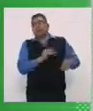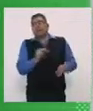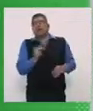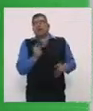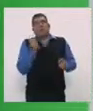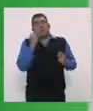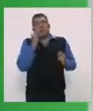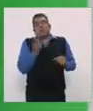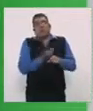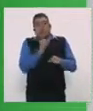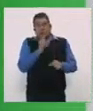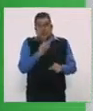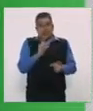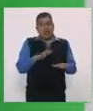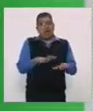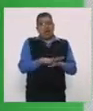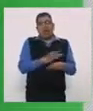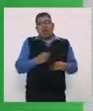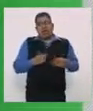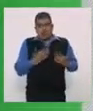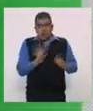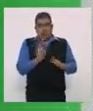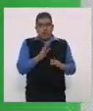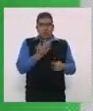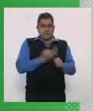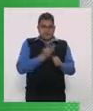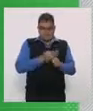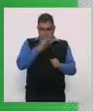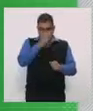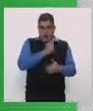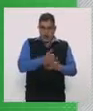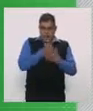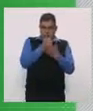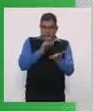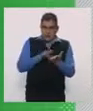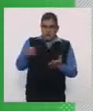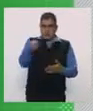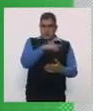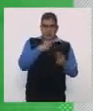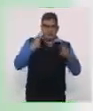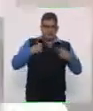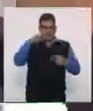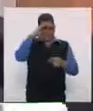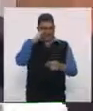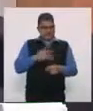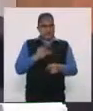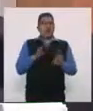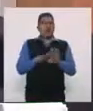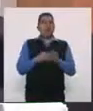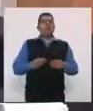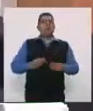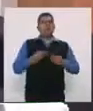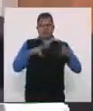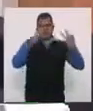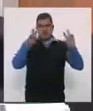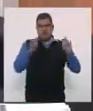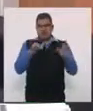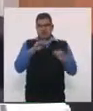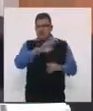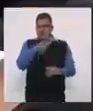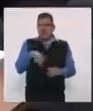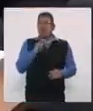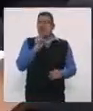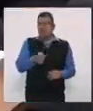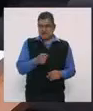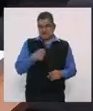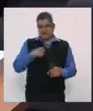cambiar en algo la vida, por supuesto, pero sí puede haber herramientas para que podamos procesar mejor el tema de la muerte. Pero ¿qué